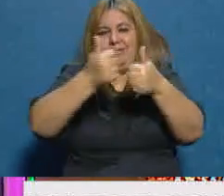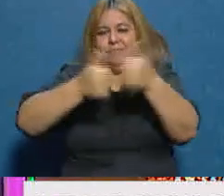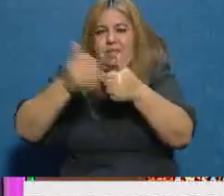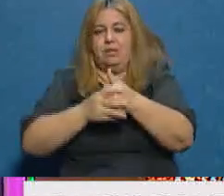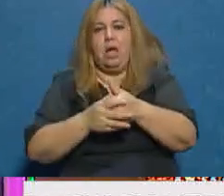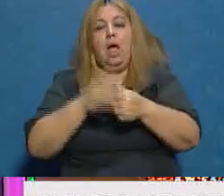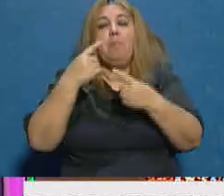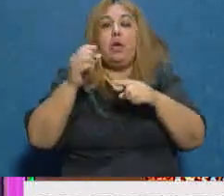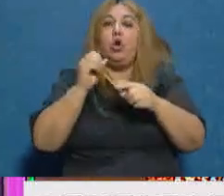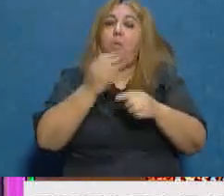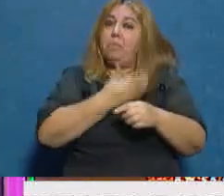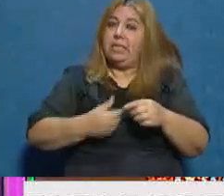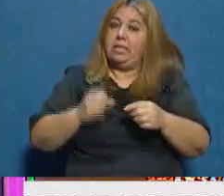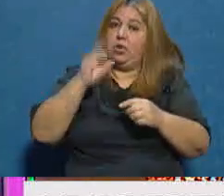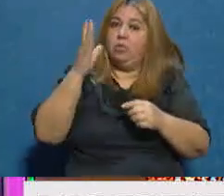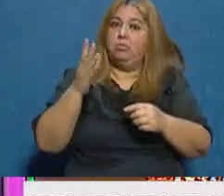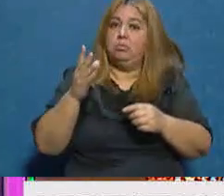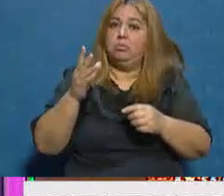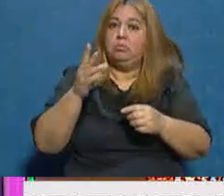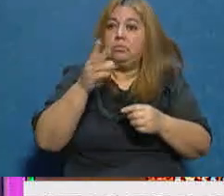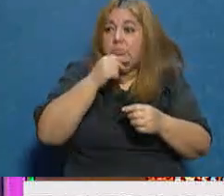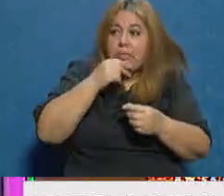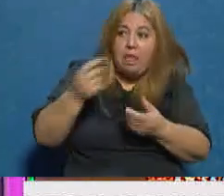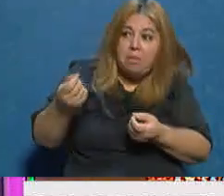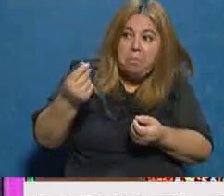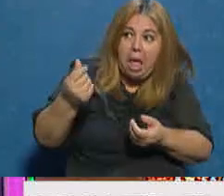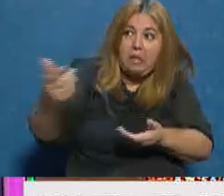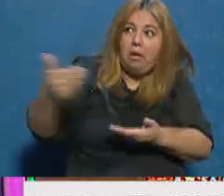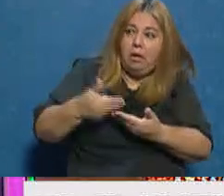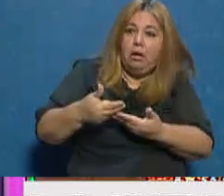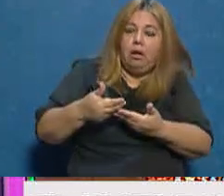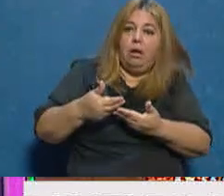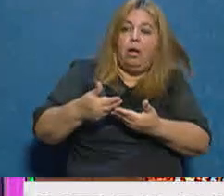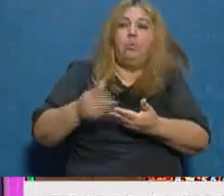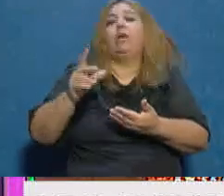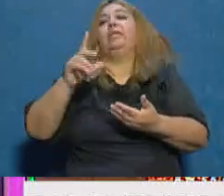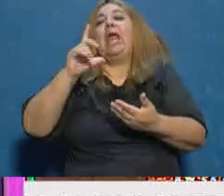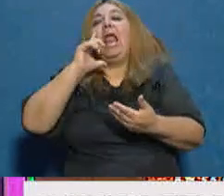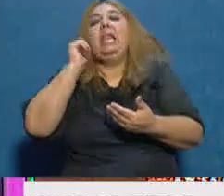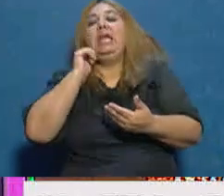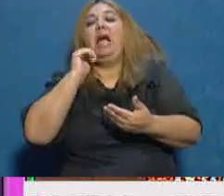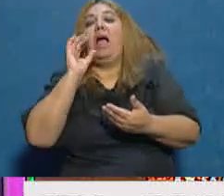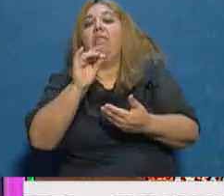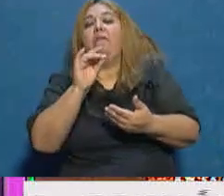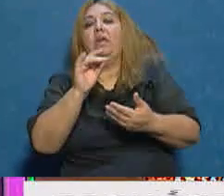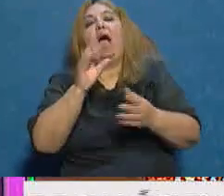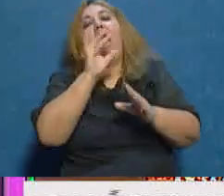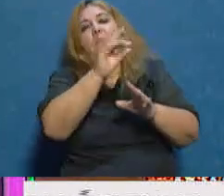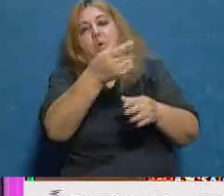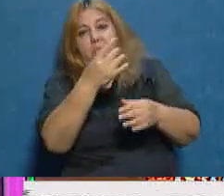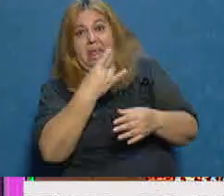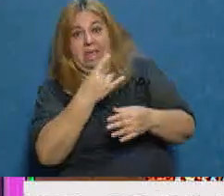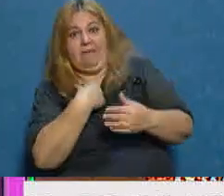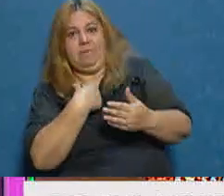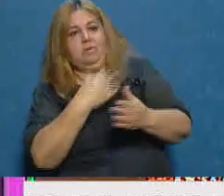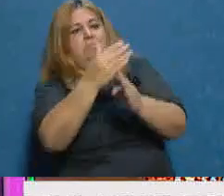el dinero, muchos no lo recibieron, porque en teoría deben a la Liga Mendocina. Es decir, que la Liga ajustó los números con